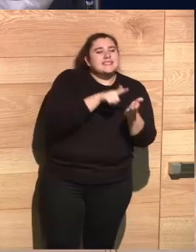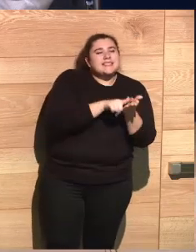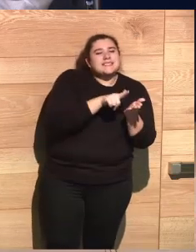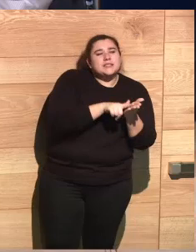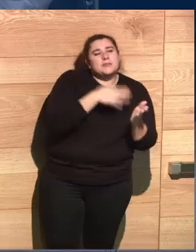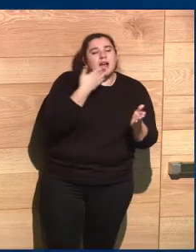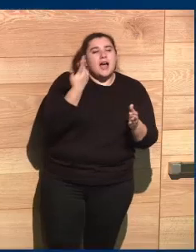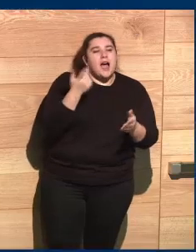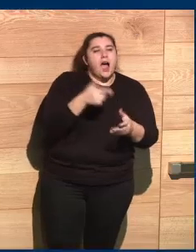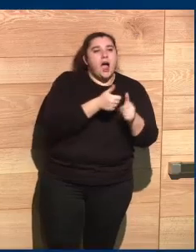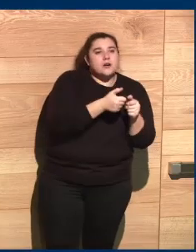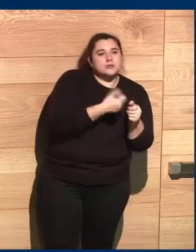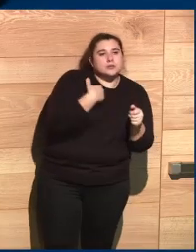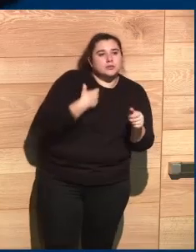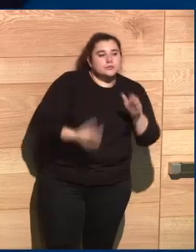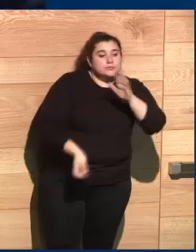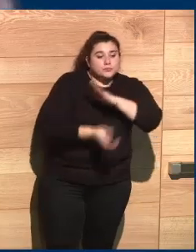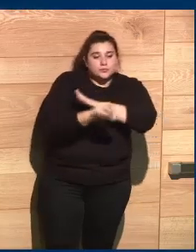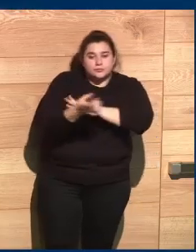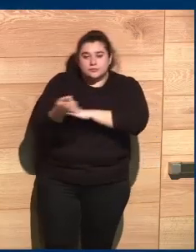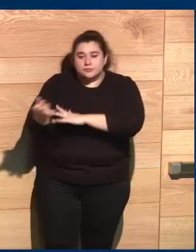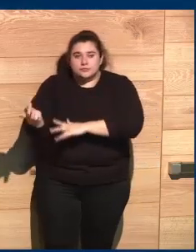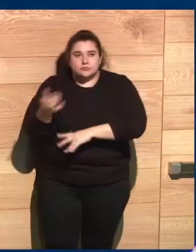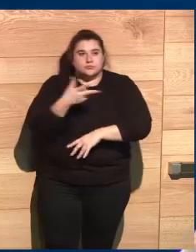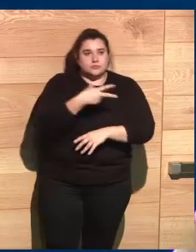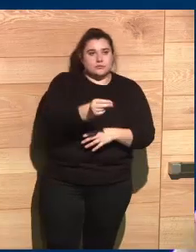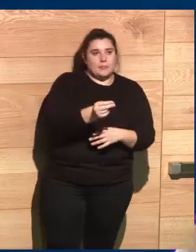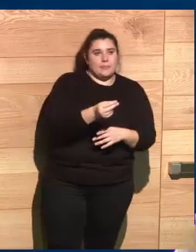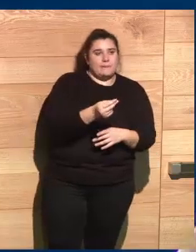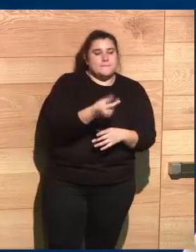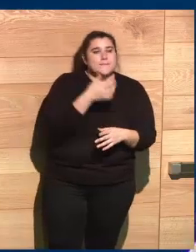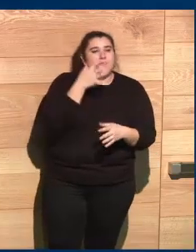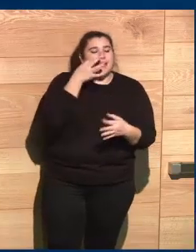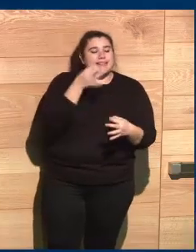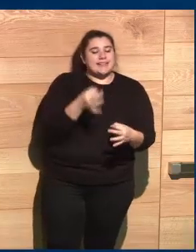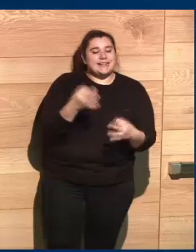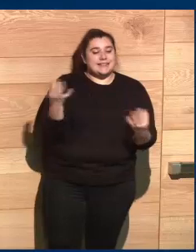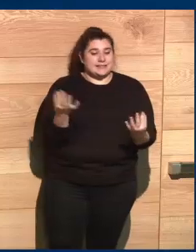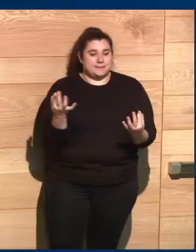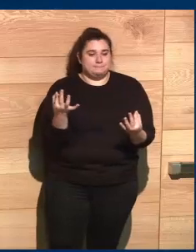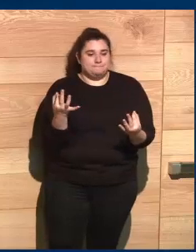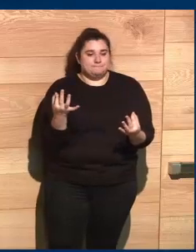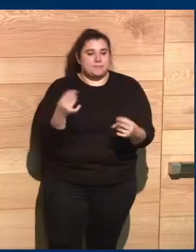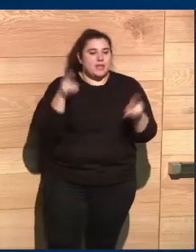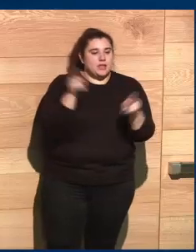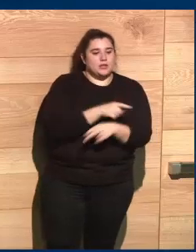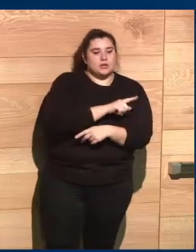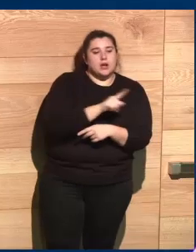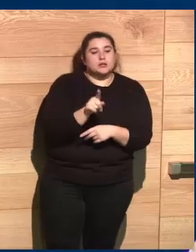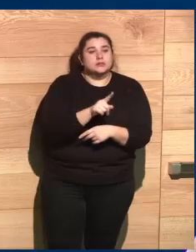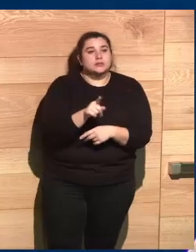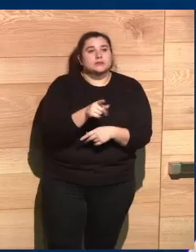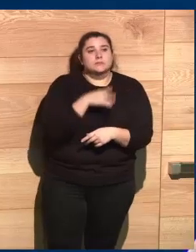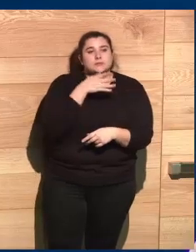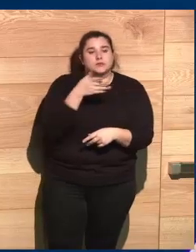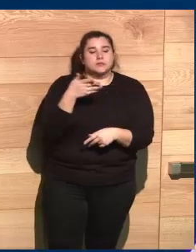videojuegos. Durante un año, y todos nos... ¿Pero qué es esto? ¡Qué horror! ¡Qué censura! Y en realidad no era censura, es porque